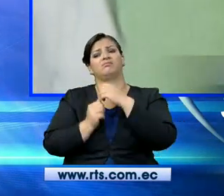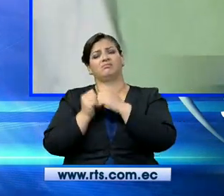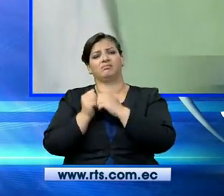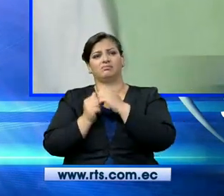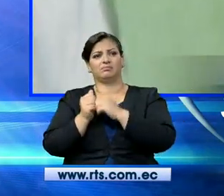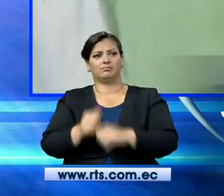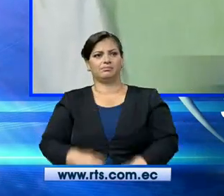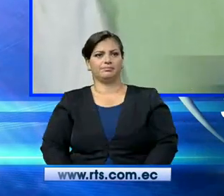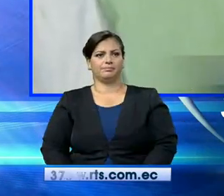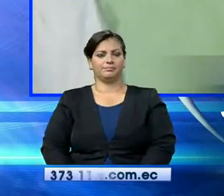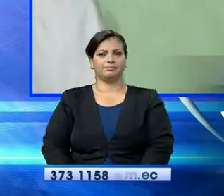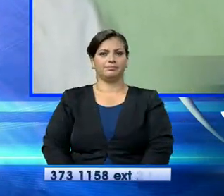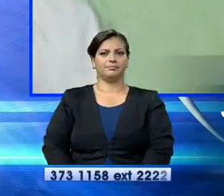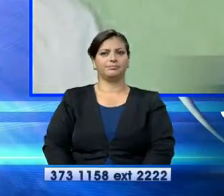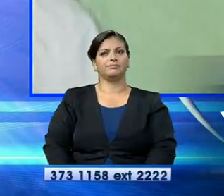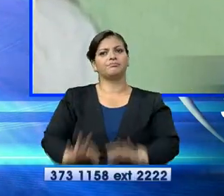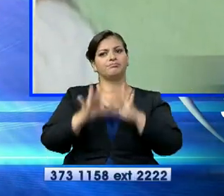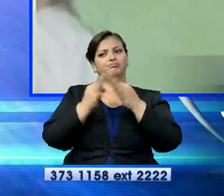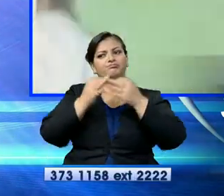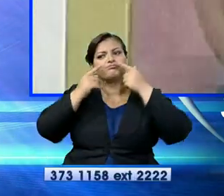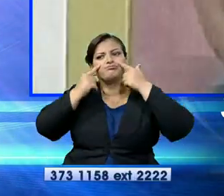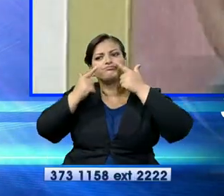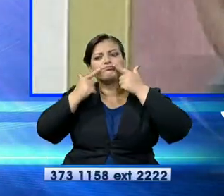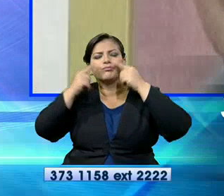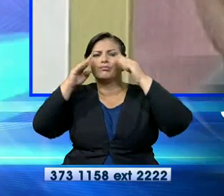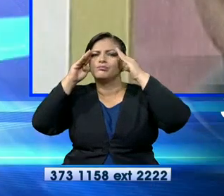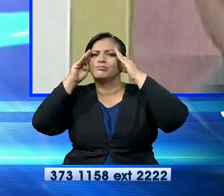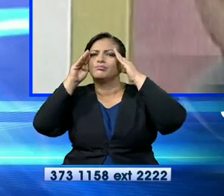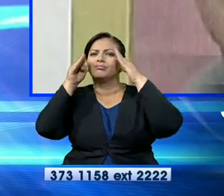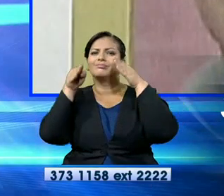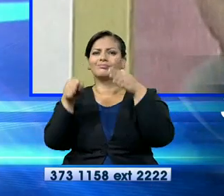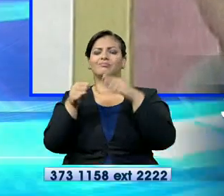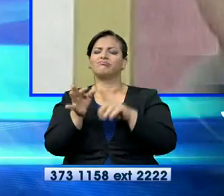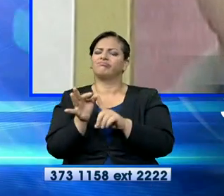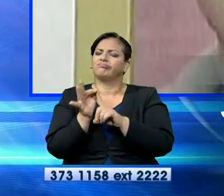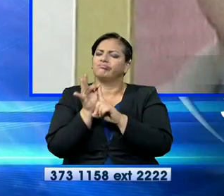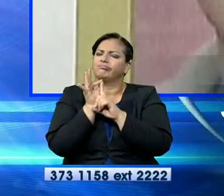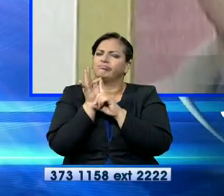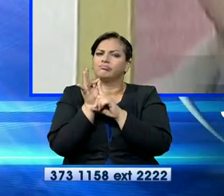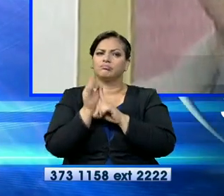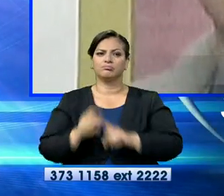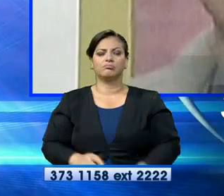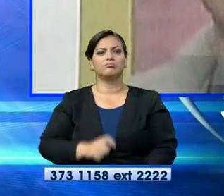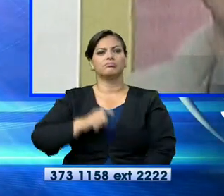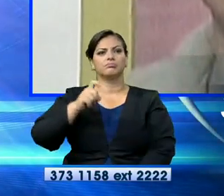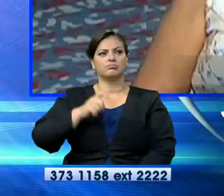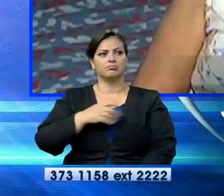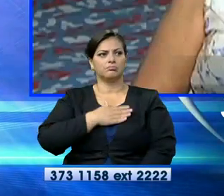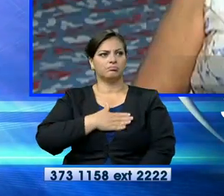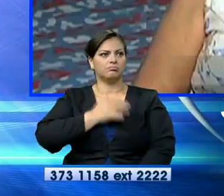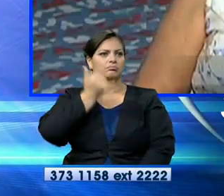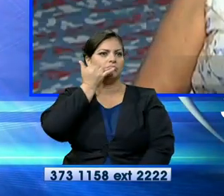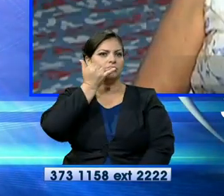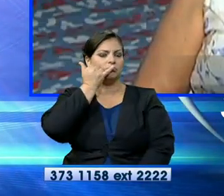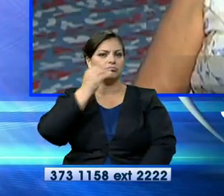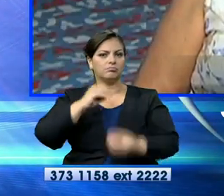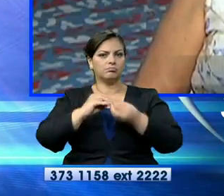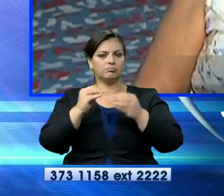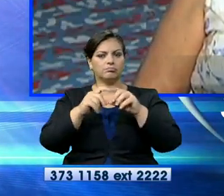Luisa, certero, por favor, comuníquese a nuestros números telefónicos al 37-31-240, extensión